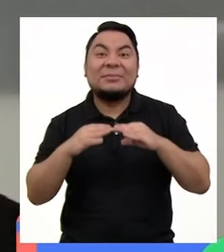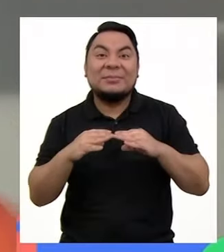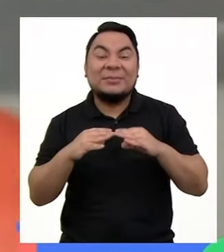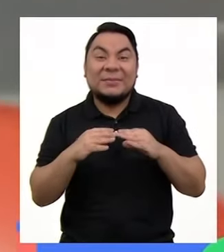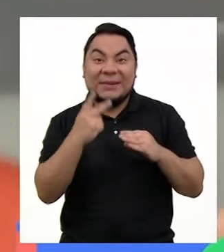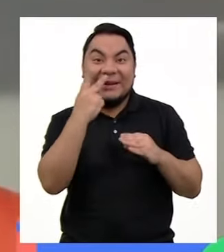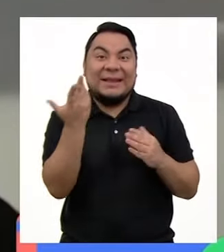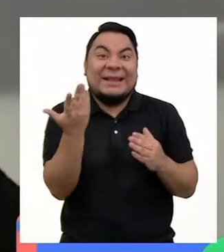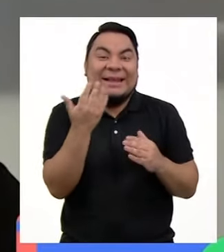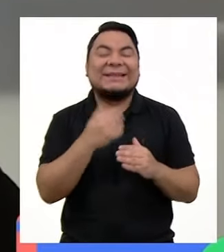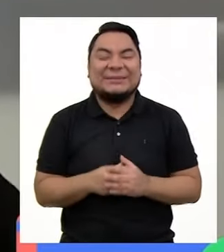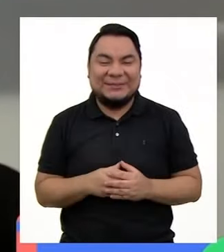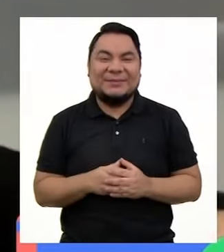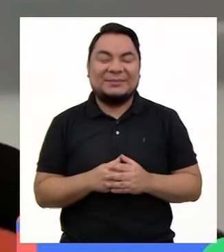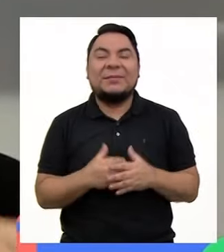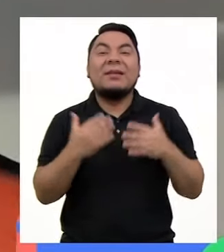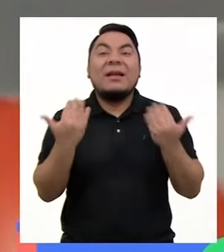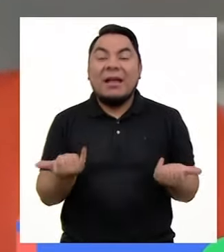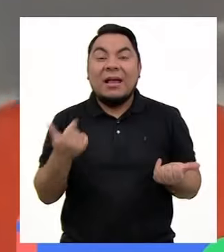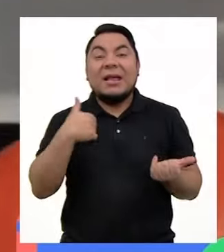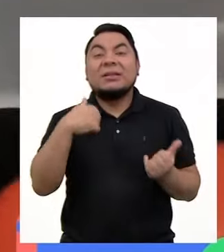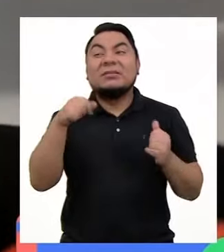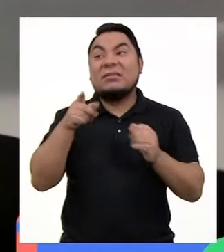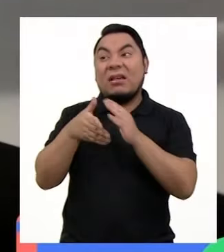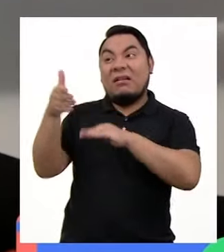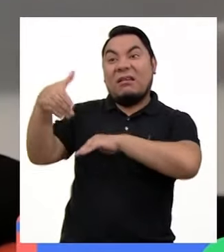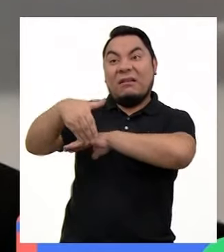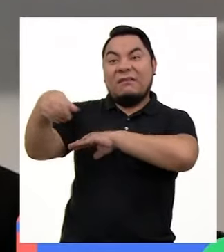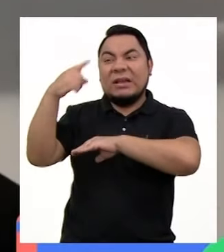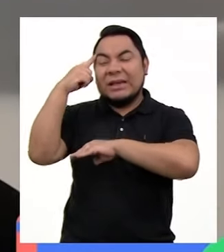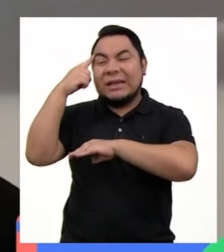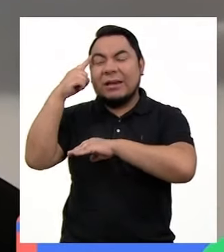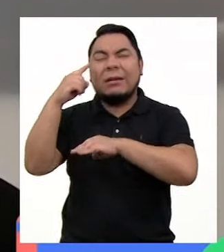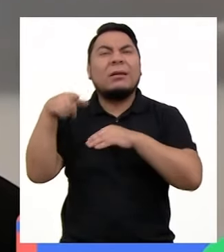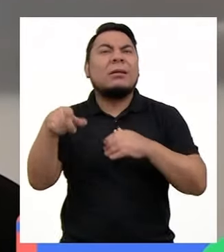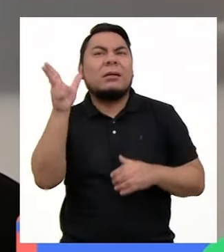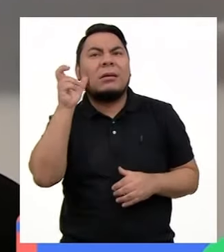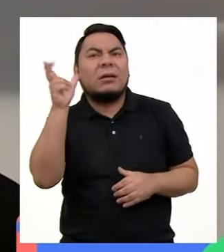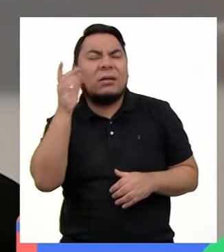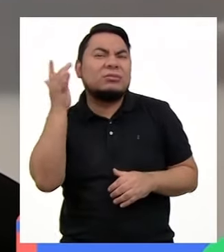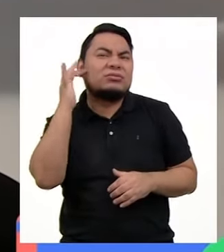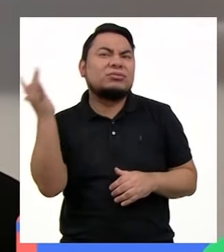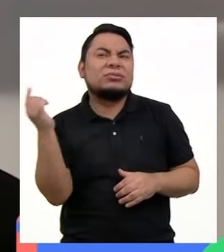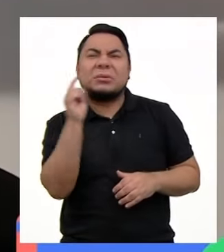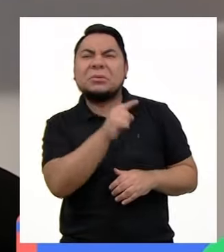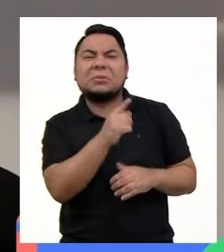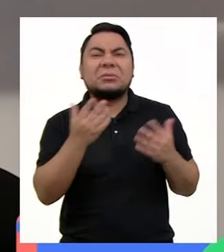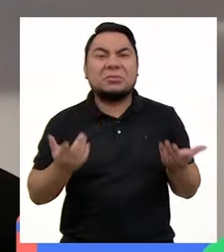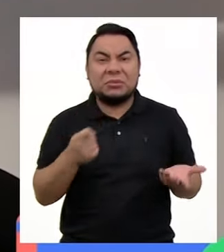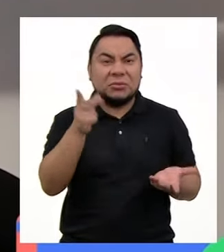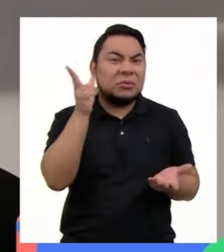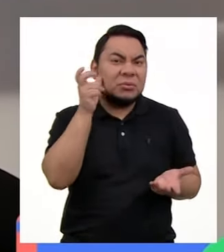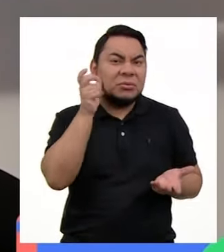¿Viste? Estaba afuera, pero de pronto me distraje por algo. He escuchado un sonido. No sé si tú lo